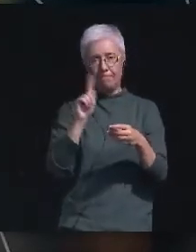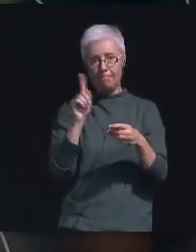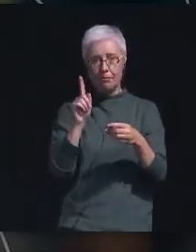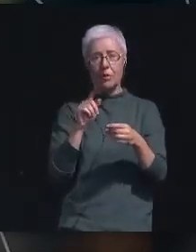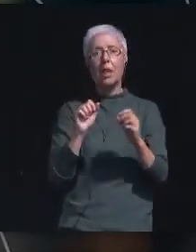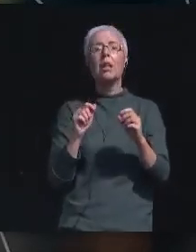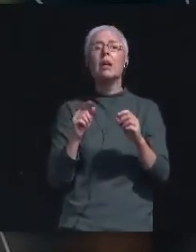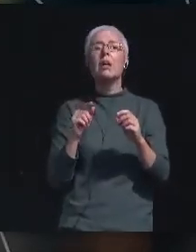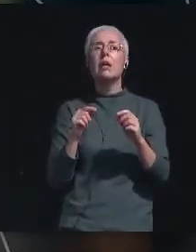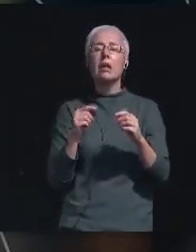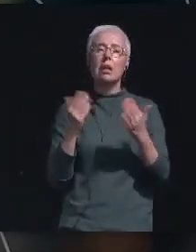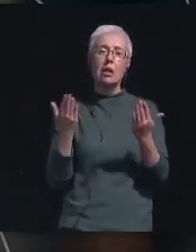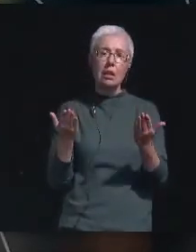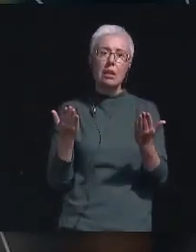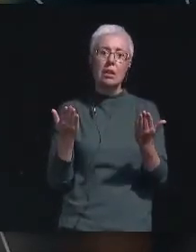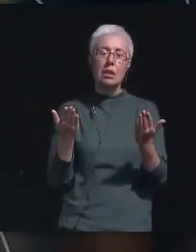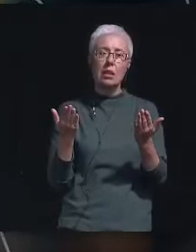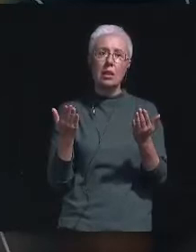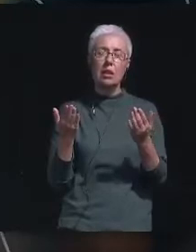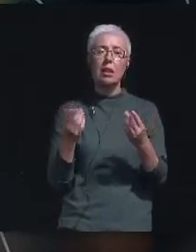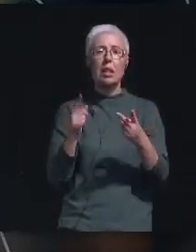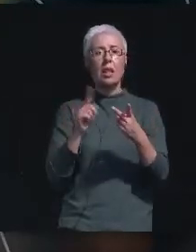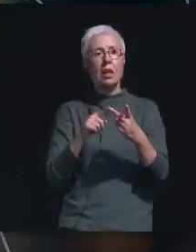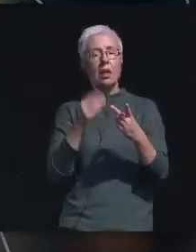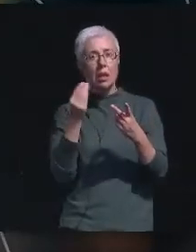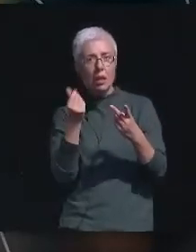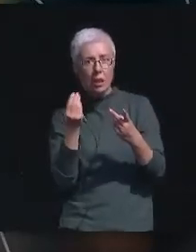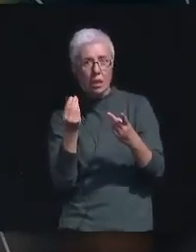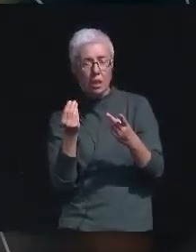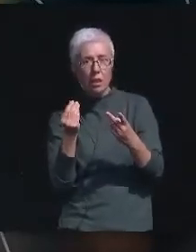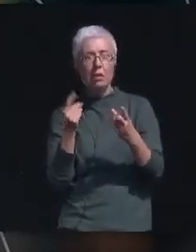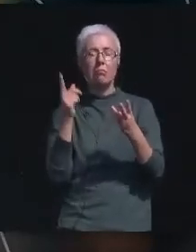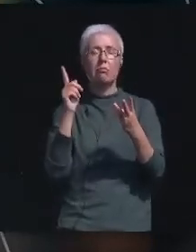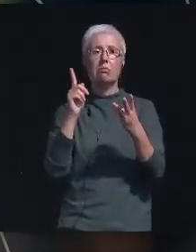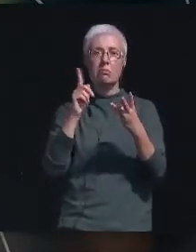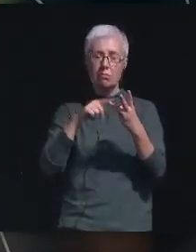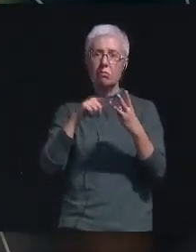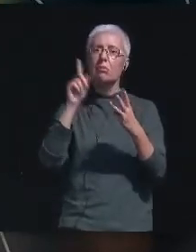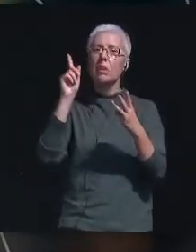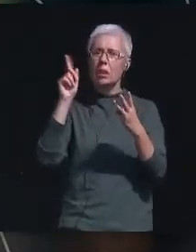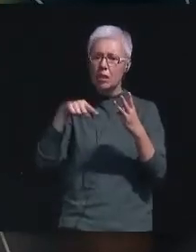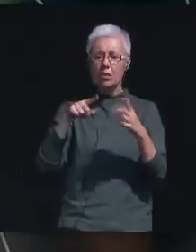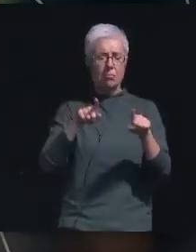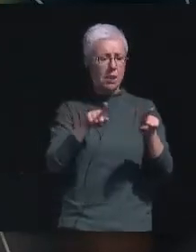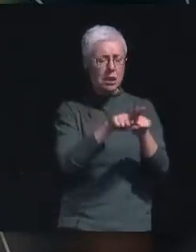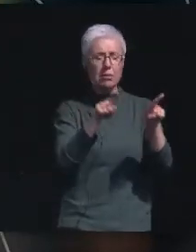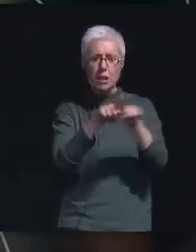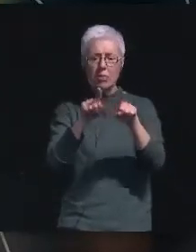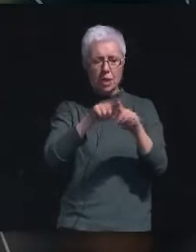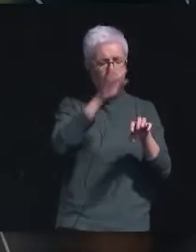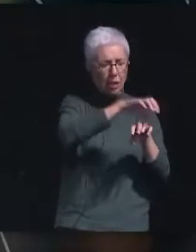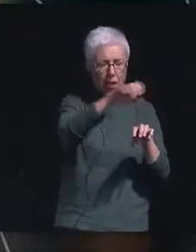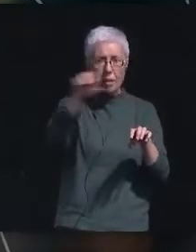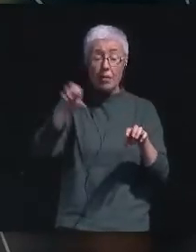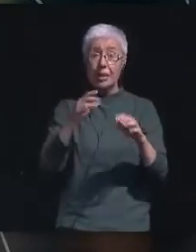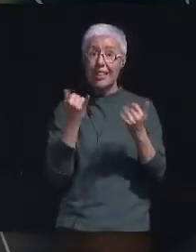que las incluyen, al inmobiliario no, y al financiero, al fintech sí, pero al financiero como tal no. Por lo tanto, no tenemos en este